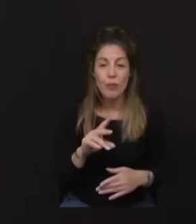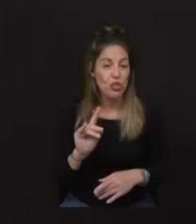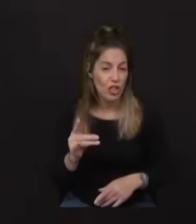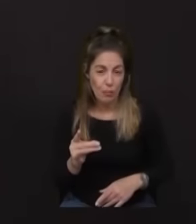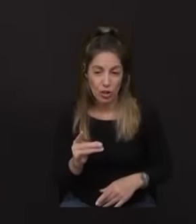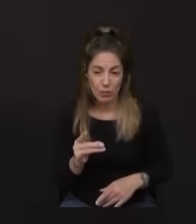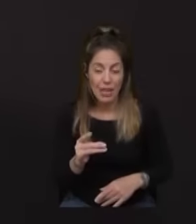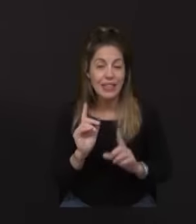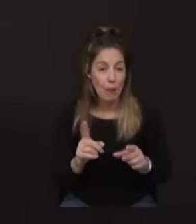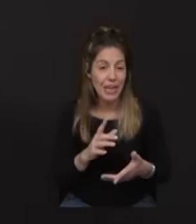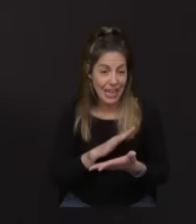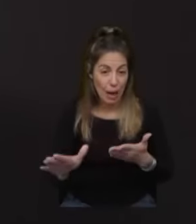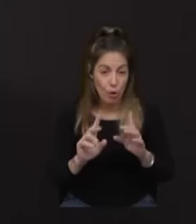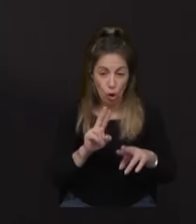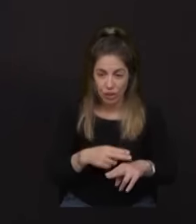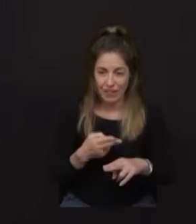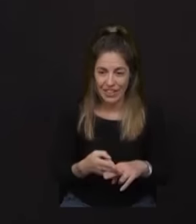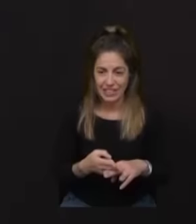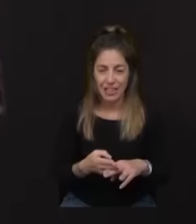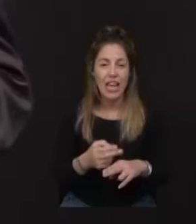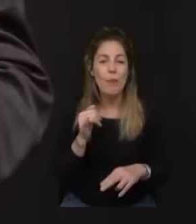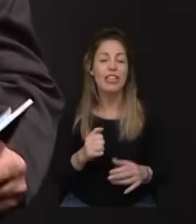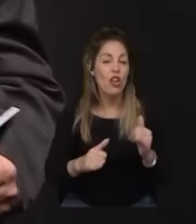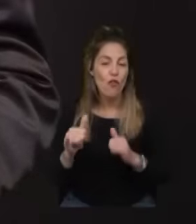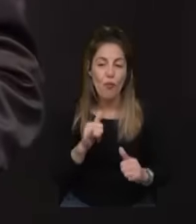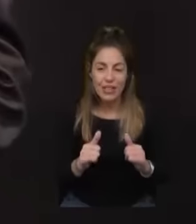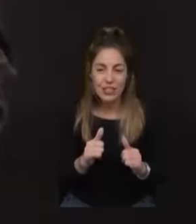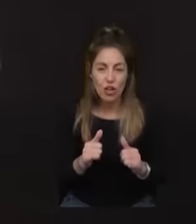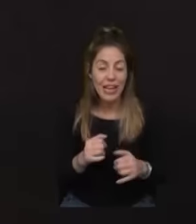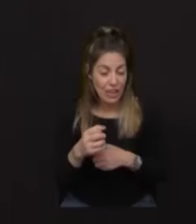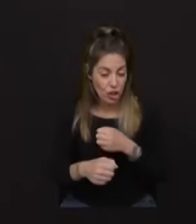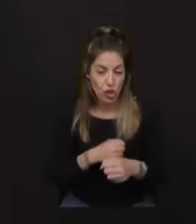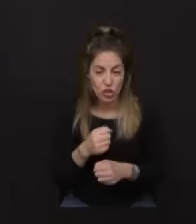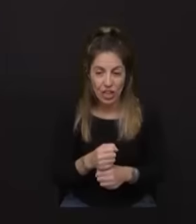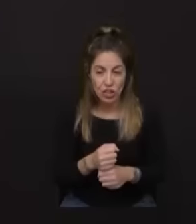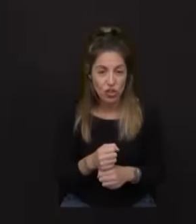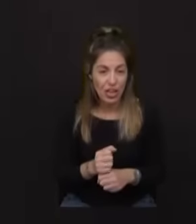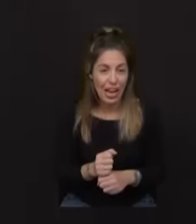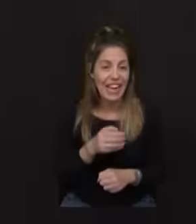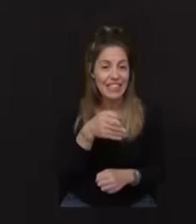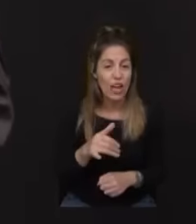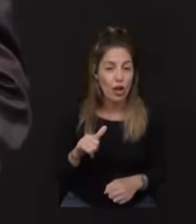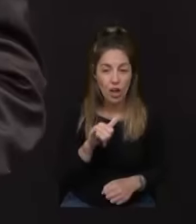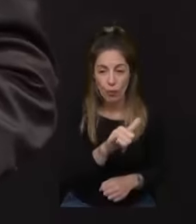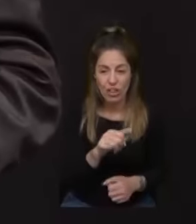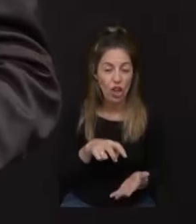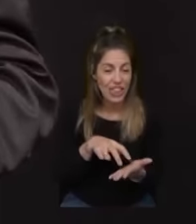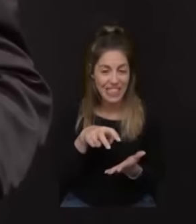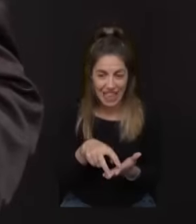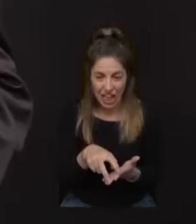y logró escapar nuevamente. ¿Cierto? Hemos tenido información que incluso en estos años ha ingresado al aeropuerto de Salto, ha